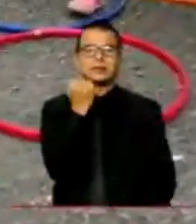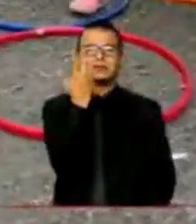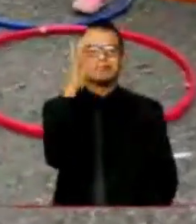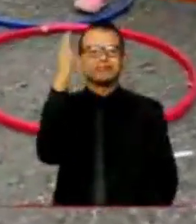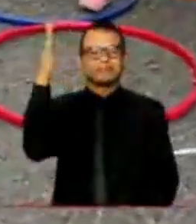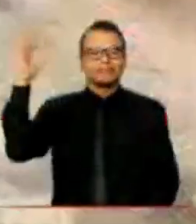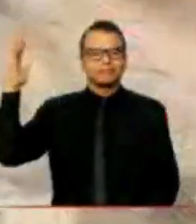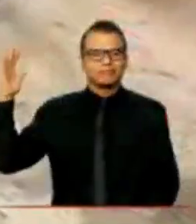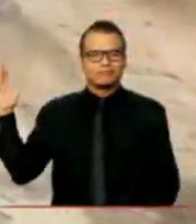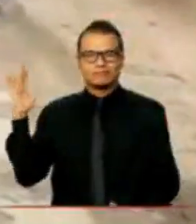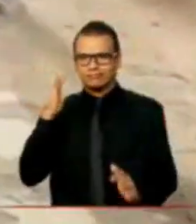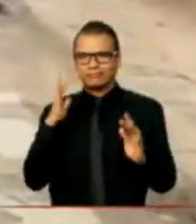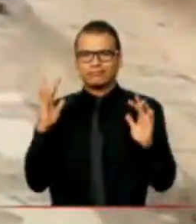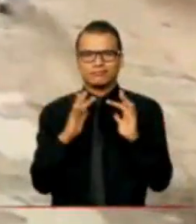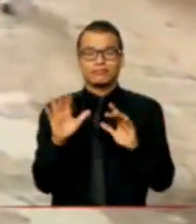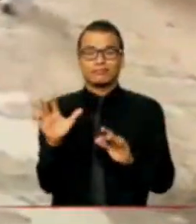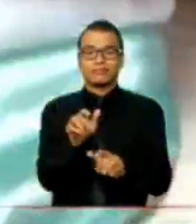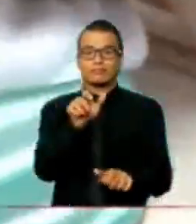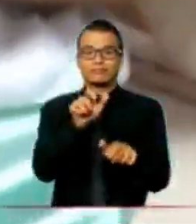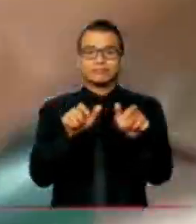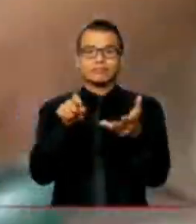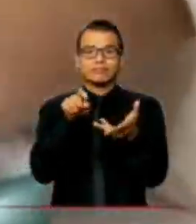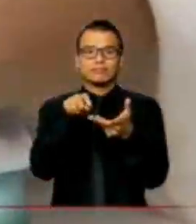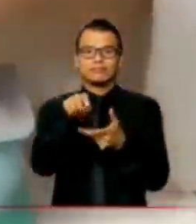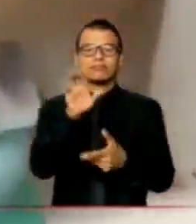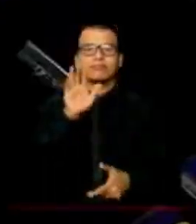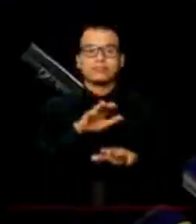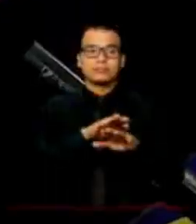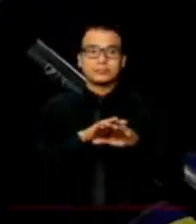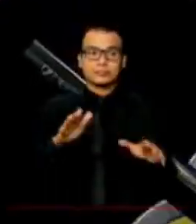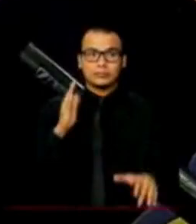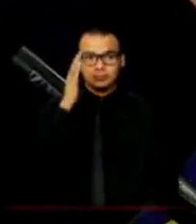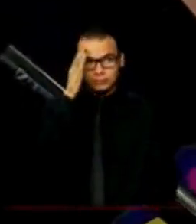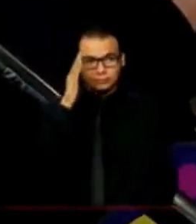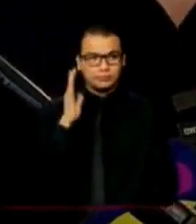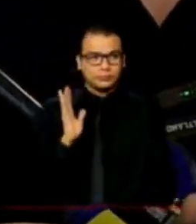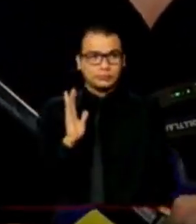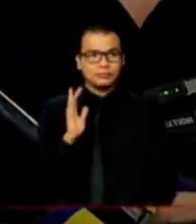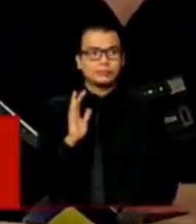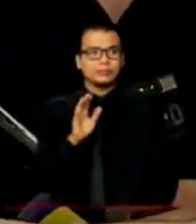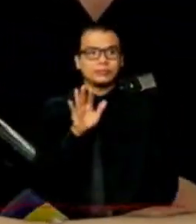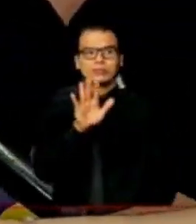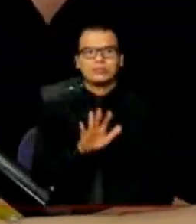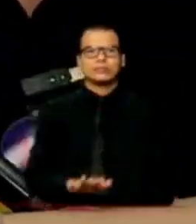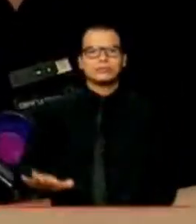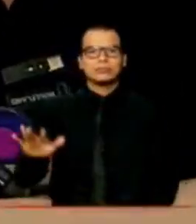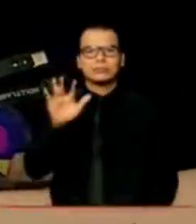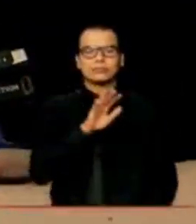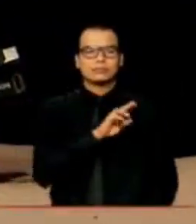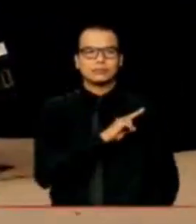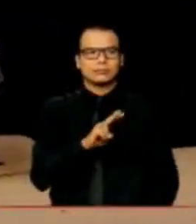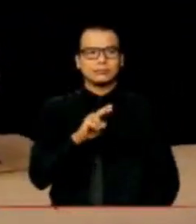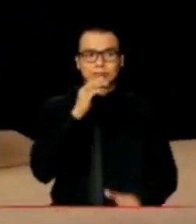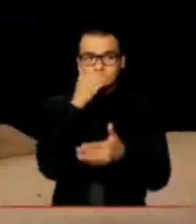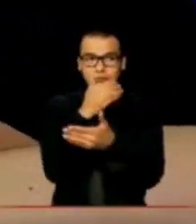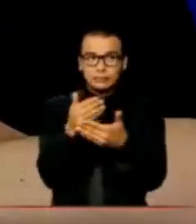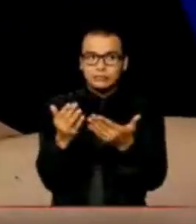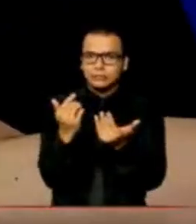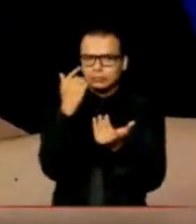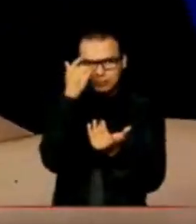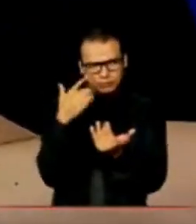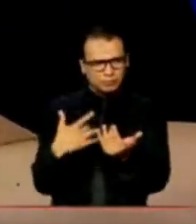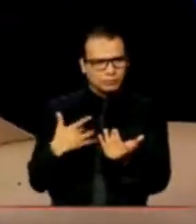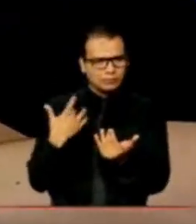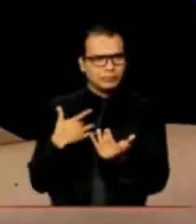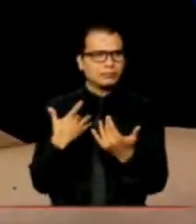merecen estos pequeños. El departamento se caracterizó por escuchar primero a las niñas y los niños, desarrolló ejercicios de participación de acuerdo a